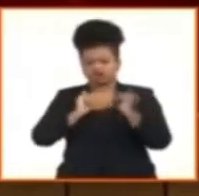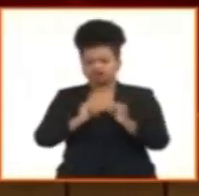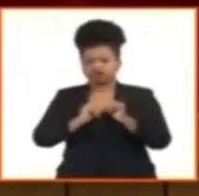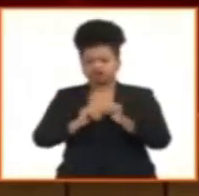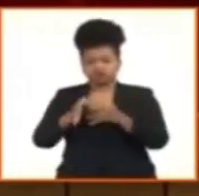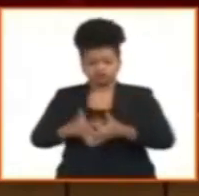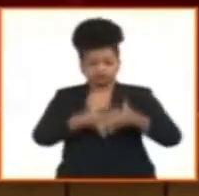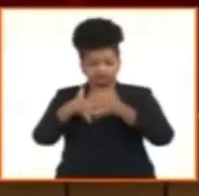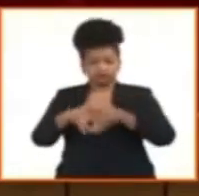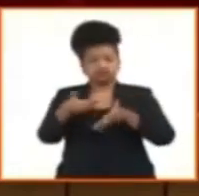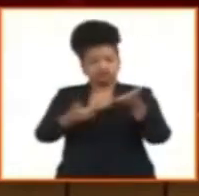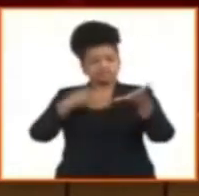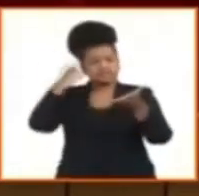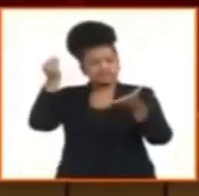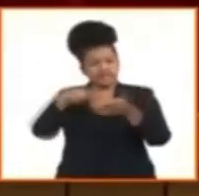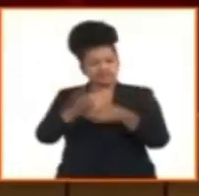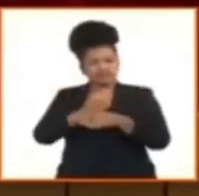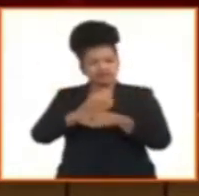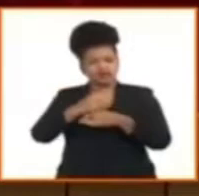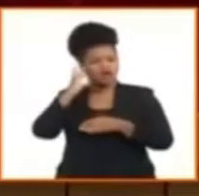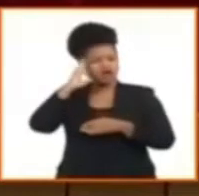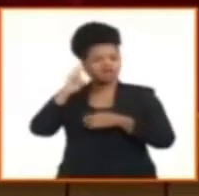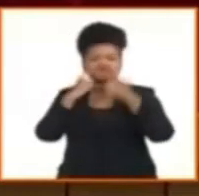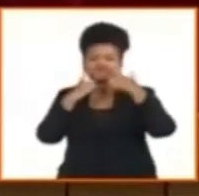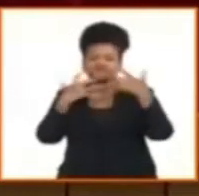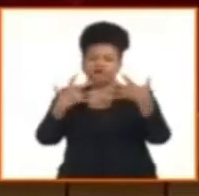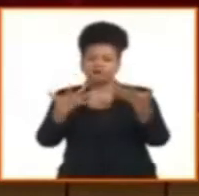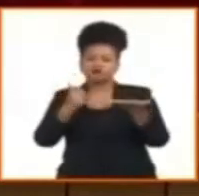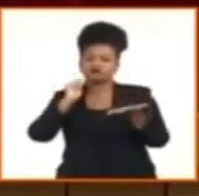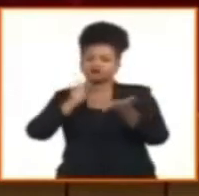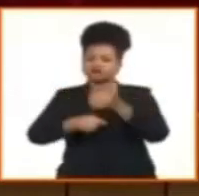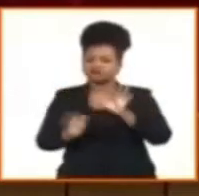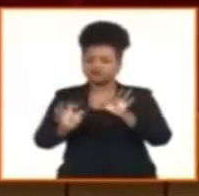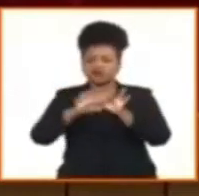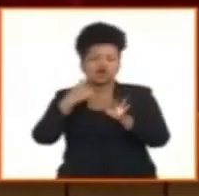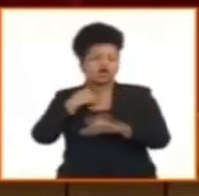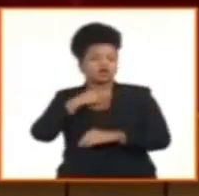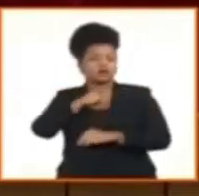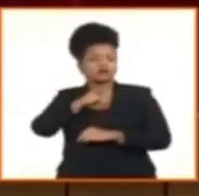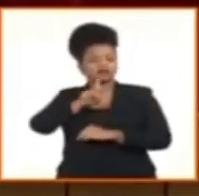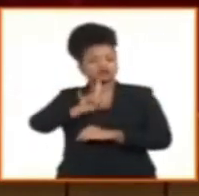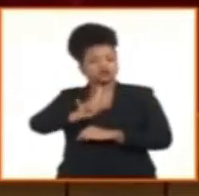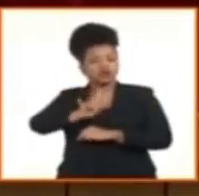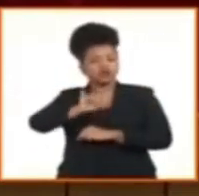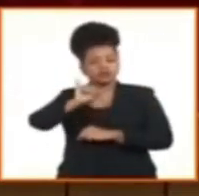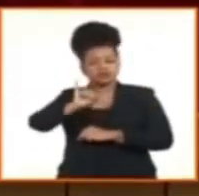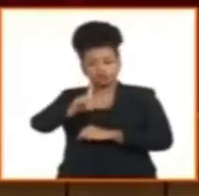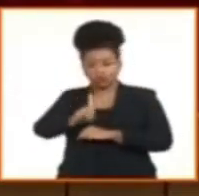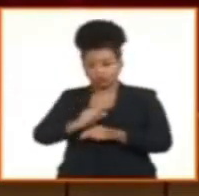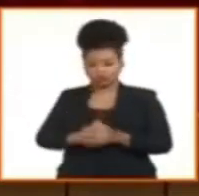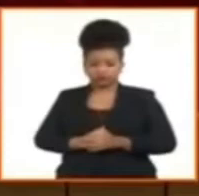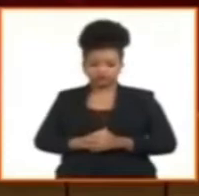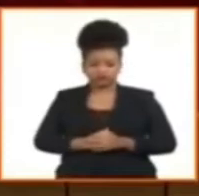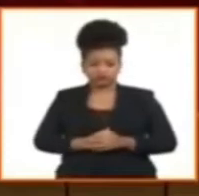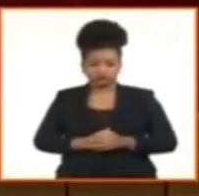Estados Unidos y recordemos el famoso memorándum de Mallory en el año 1961. Y miren toda la